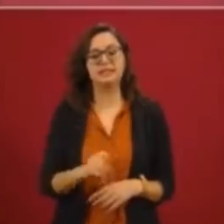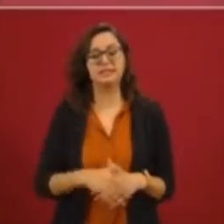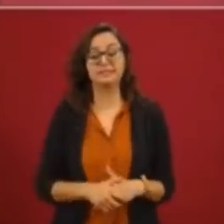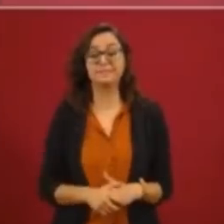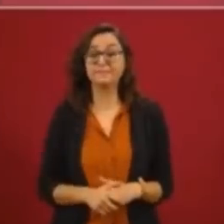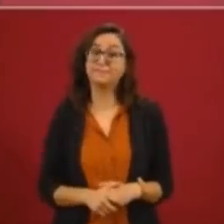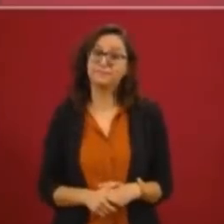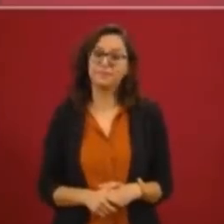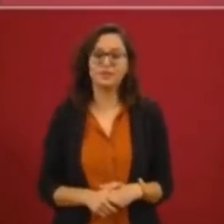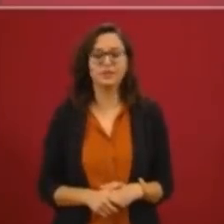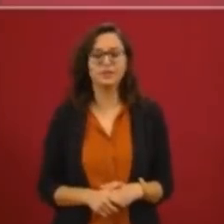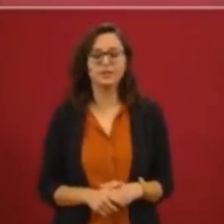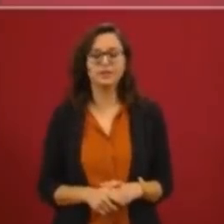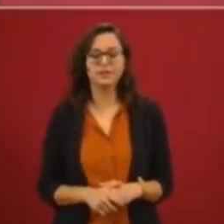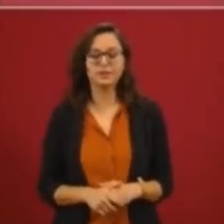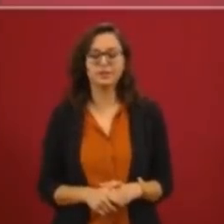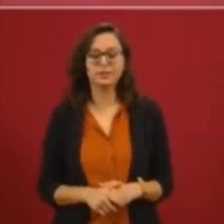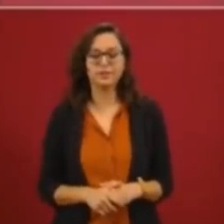todos los